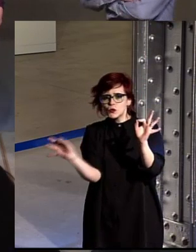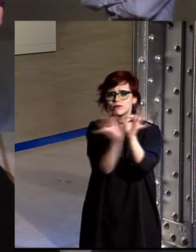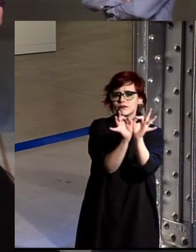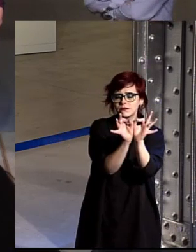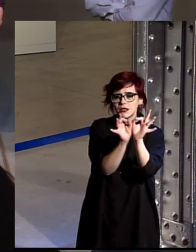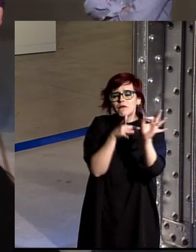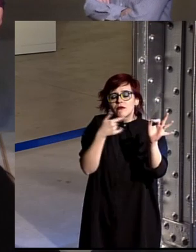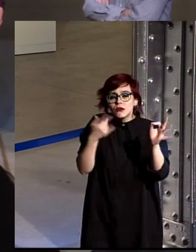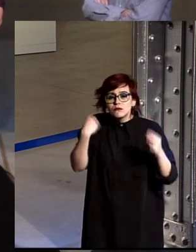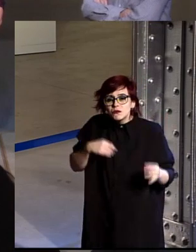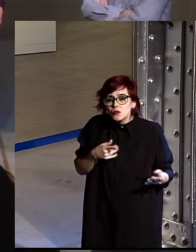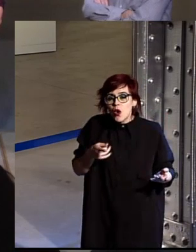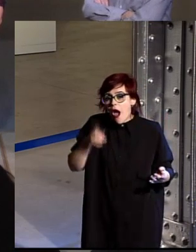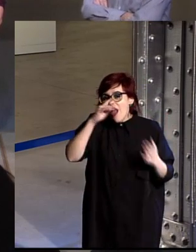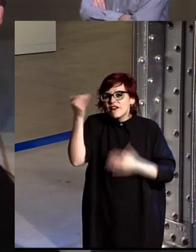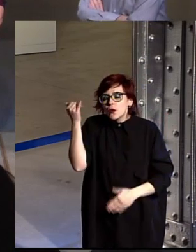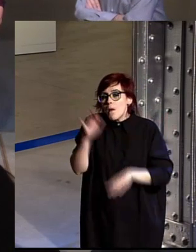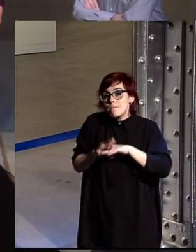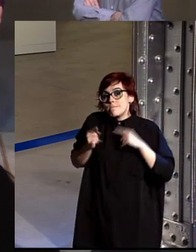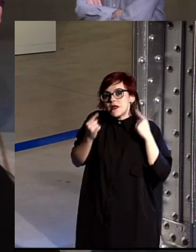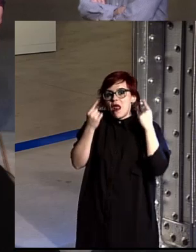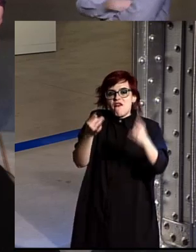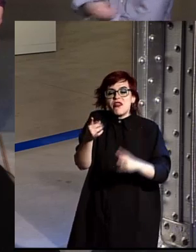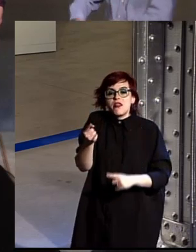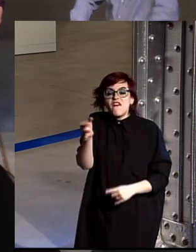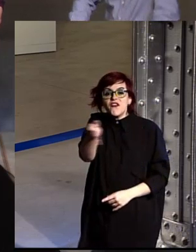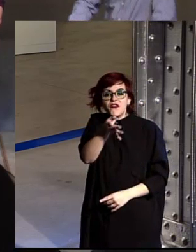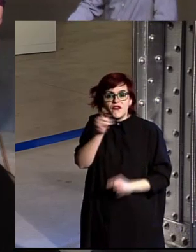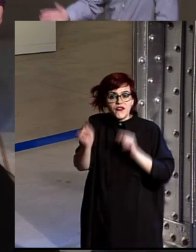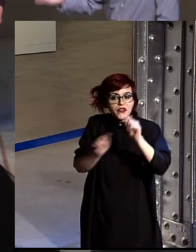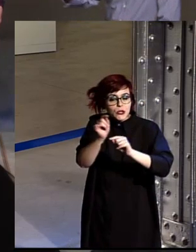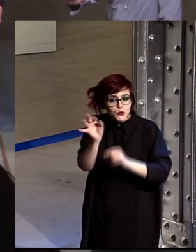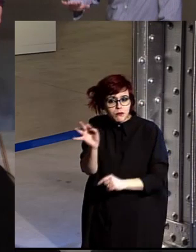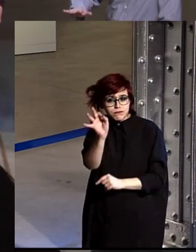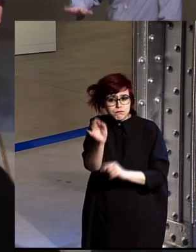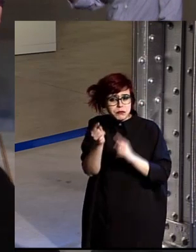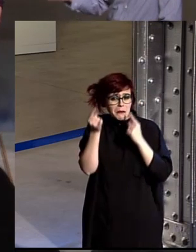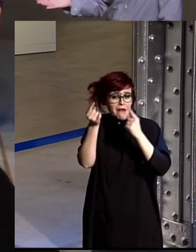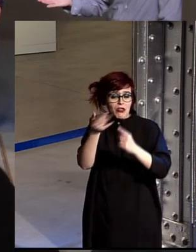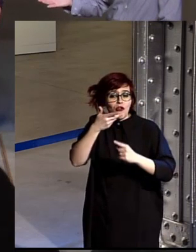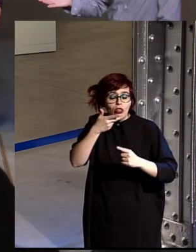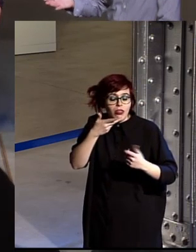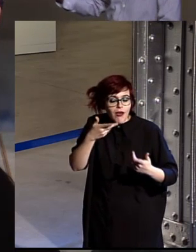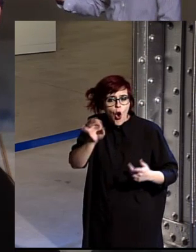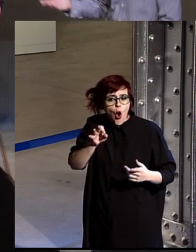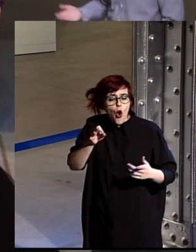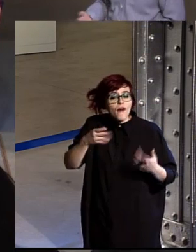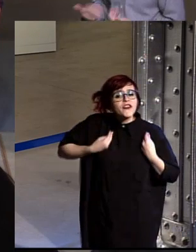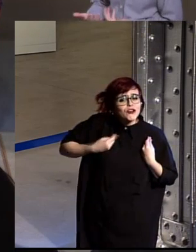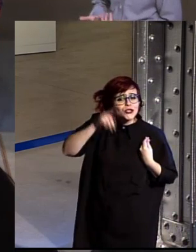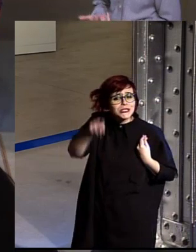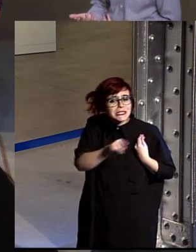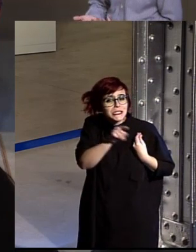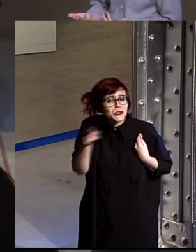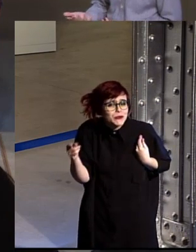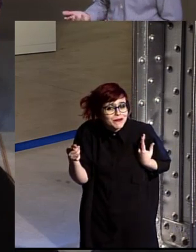¿cómo de antiguos son? ¿Qué se sabe de eso? Esa es otra de las preguntas interesantes, junto con la de si son seres vivos o no son seres vivos, ¿no? Que, como os decía,